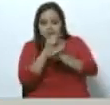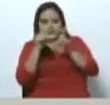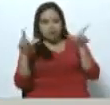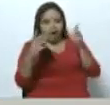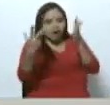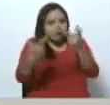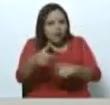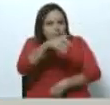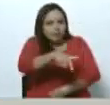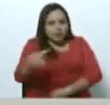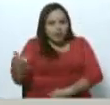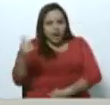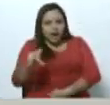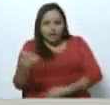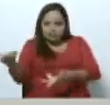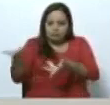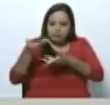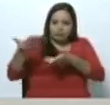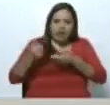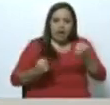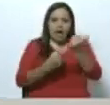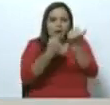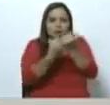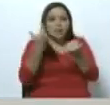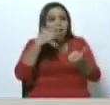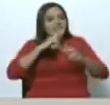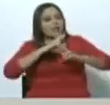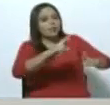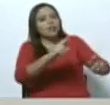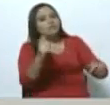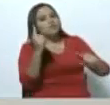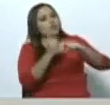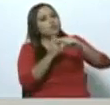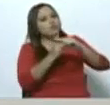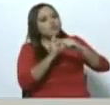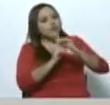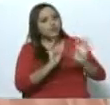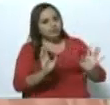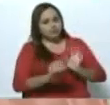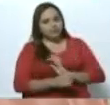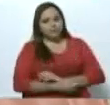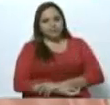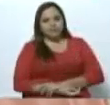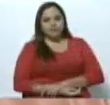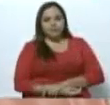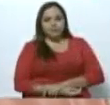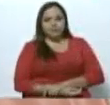de gente que ha recibido financiamiento que ha respondido positivamente.